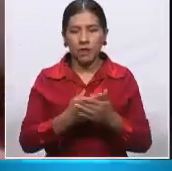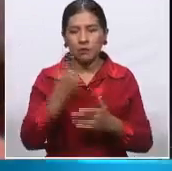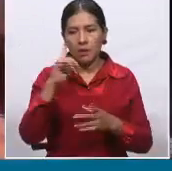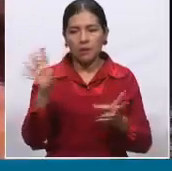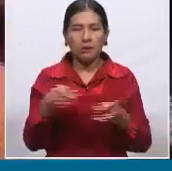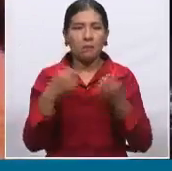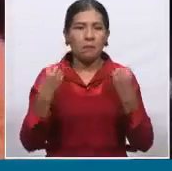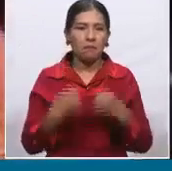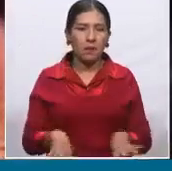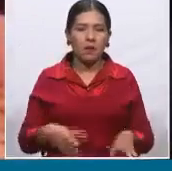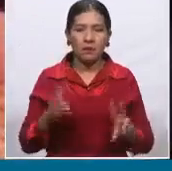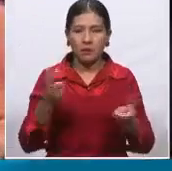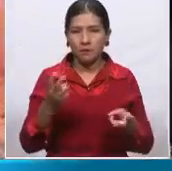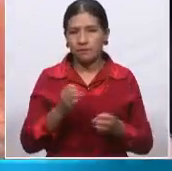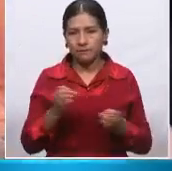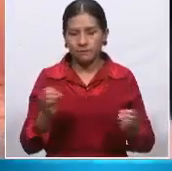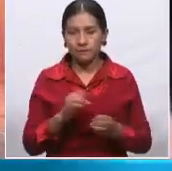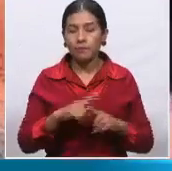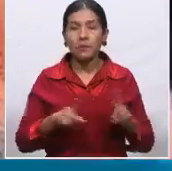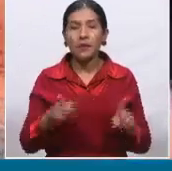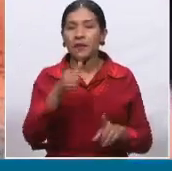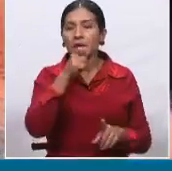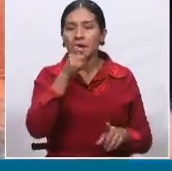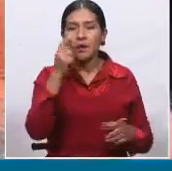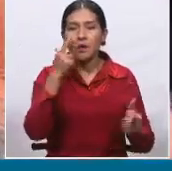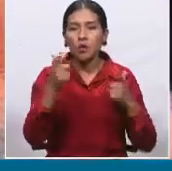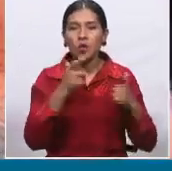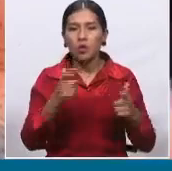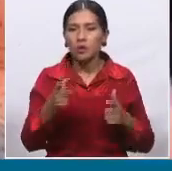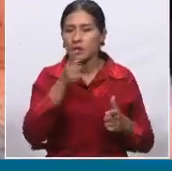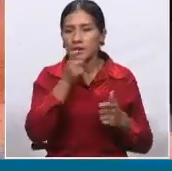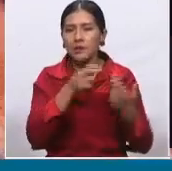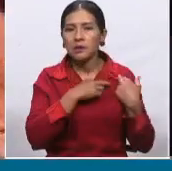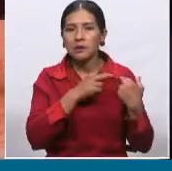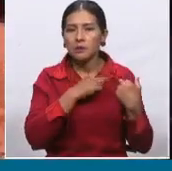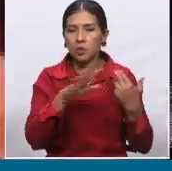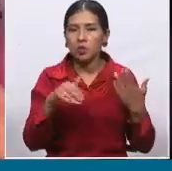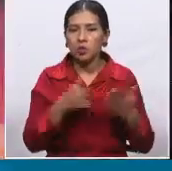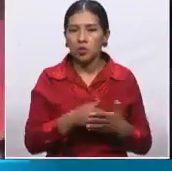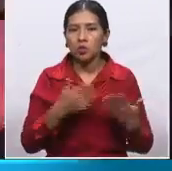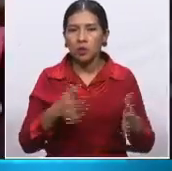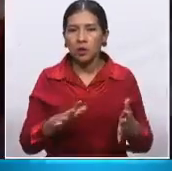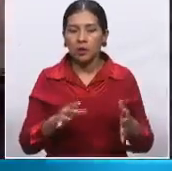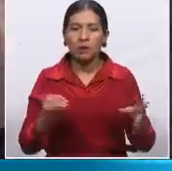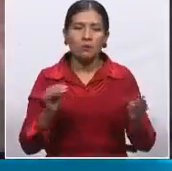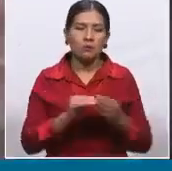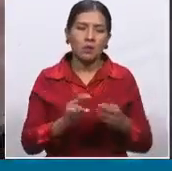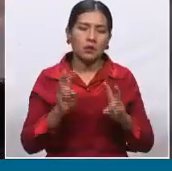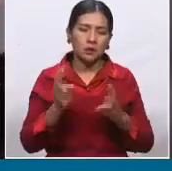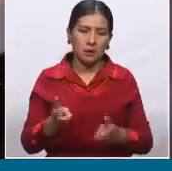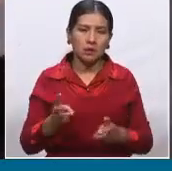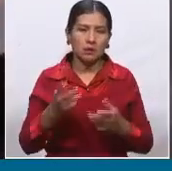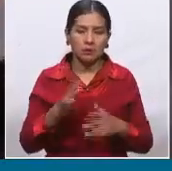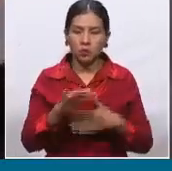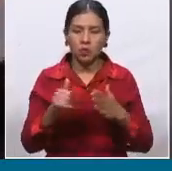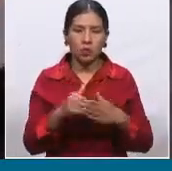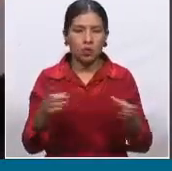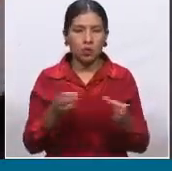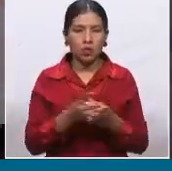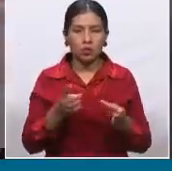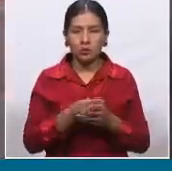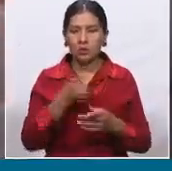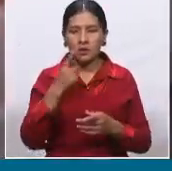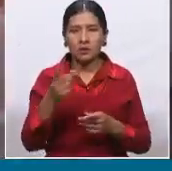extinción. ¿Quién controla, quién rige el comportamiento poblacional? Es un documento llamado Libro